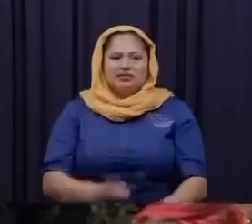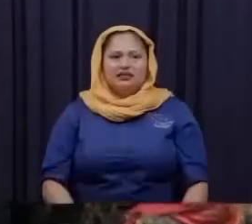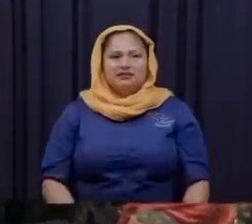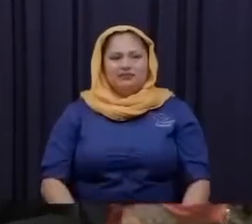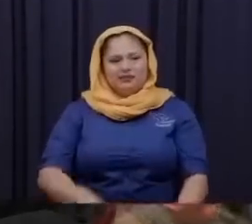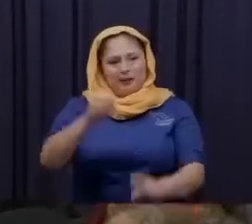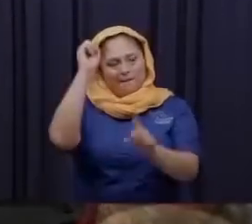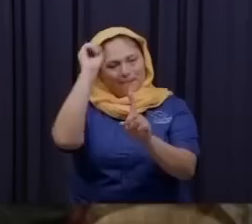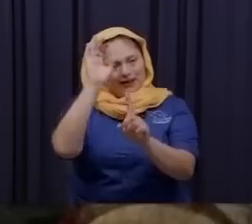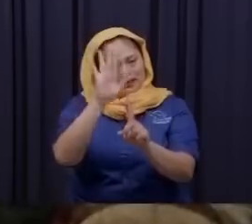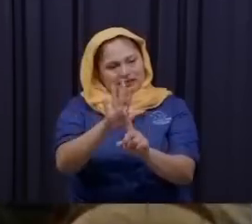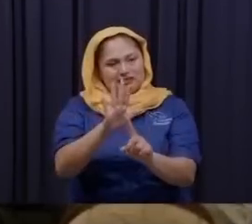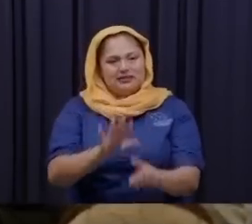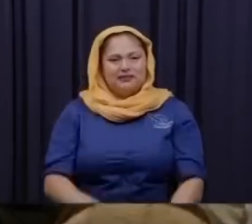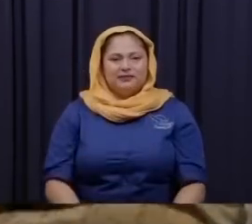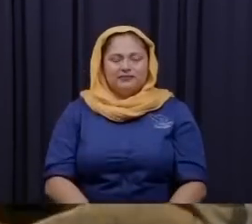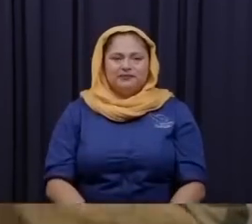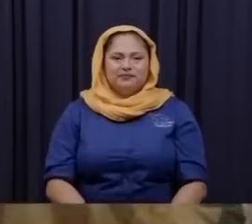Bendice.